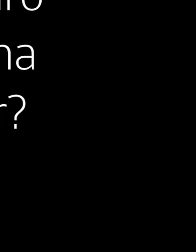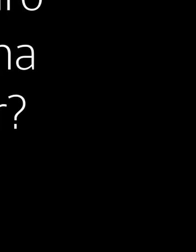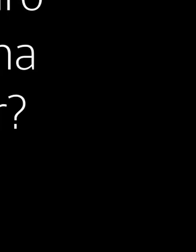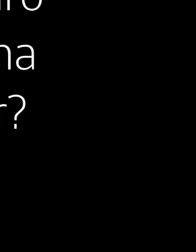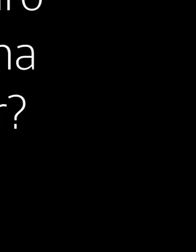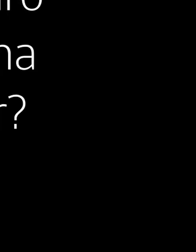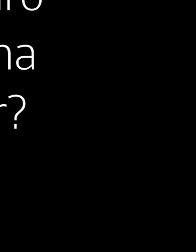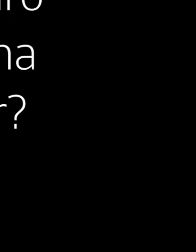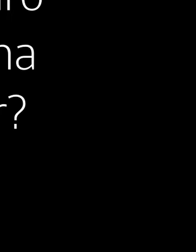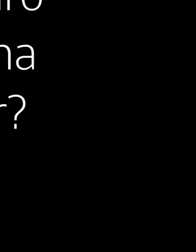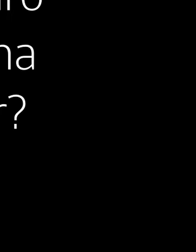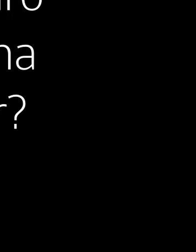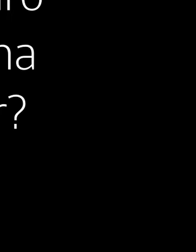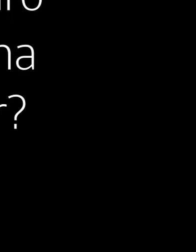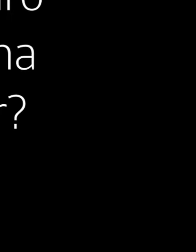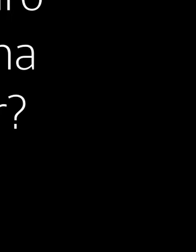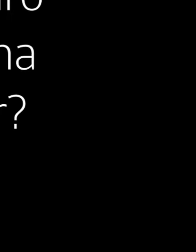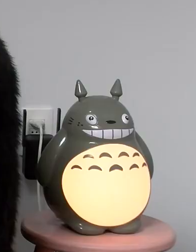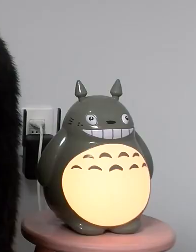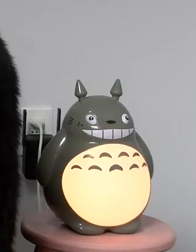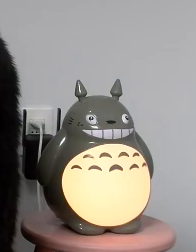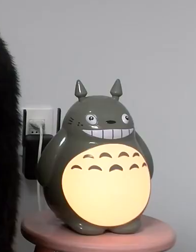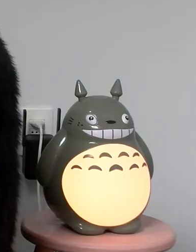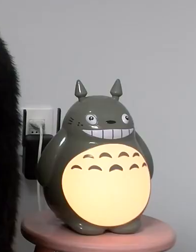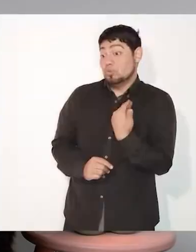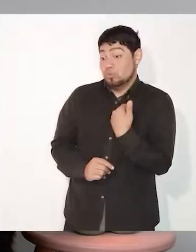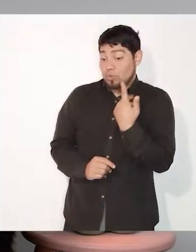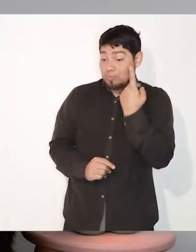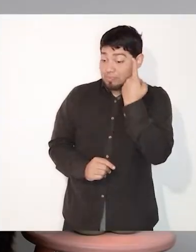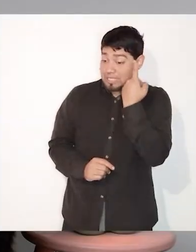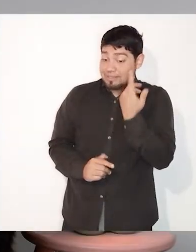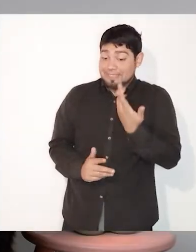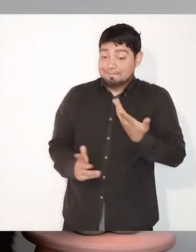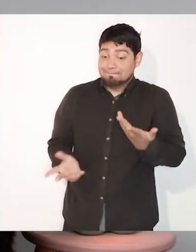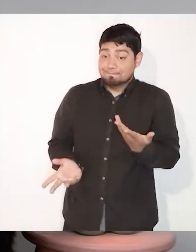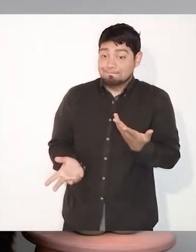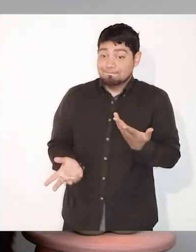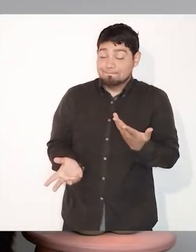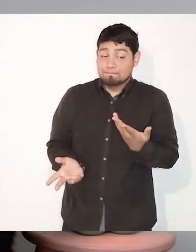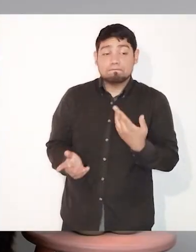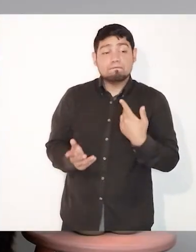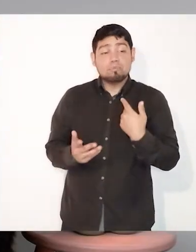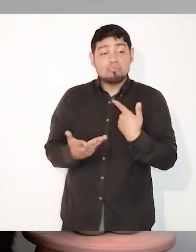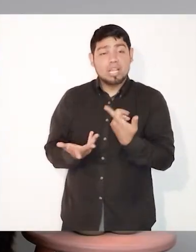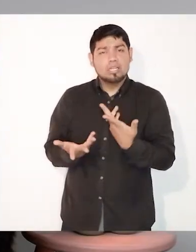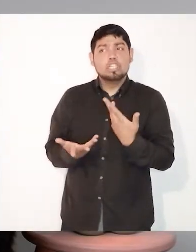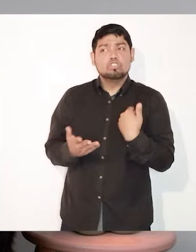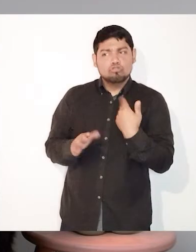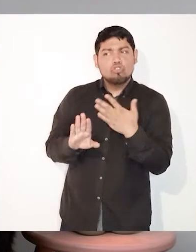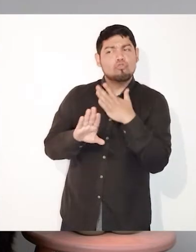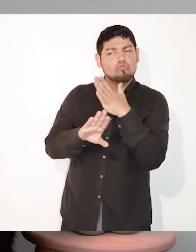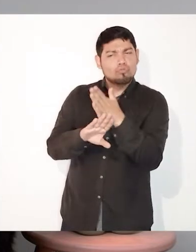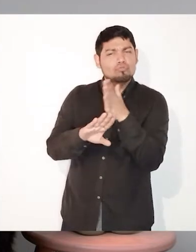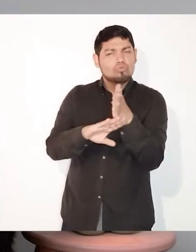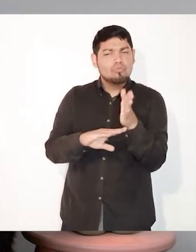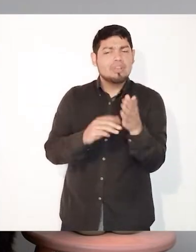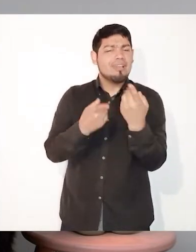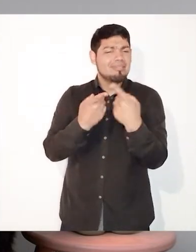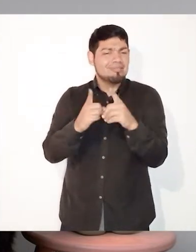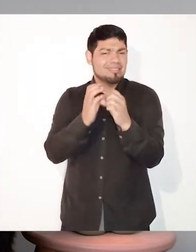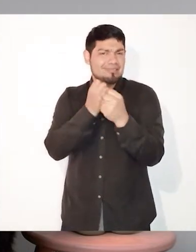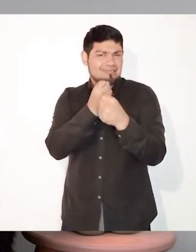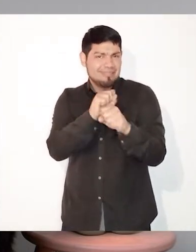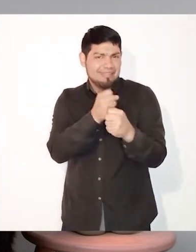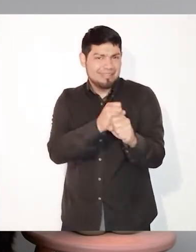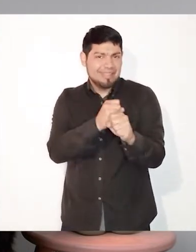alguna persona o alguna situación en particular? Yo pienso que los pocos talleres literarios a los